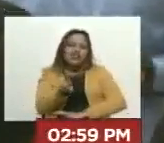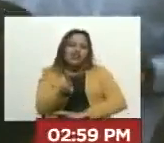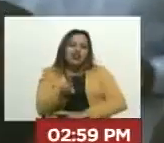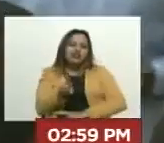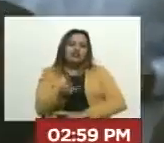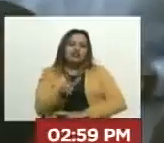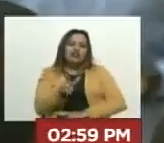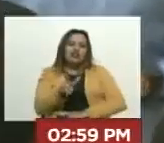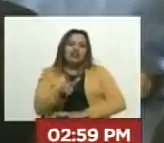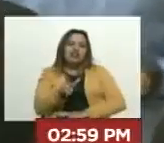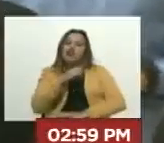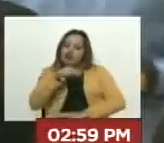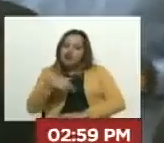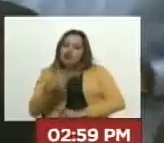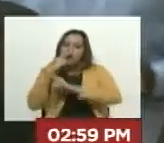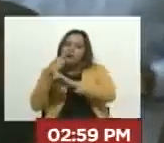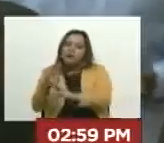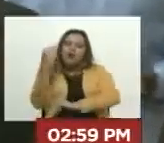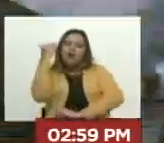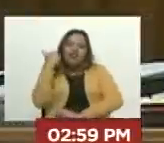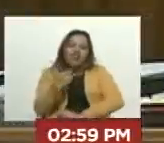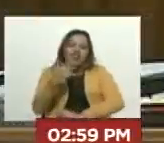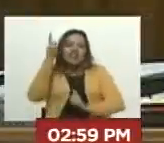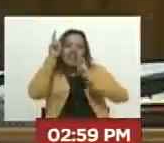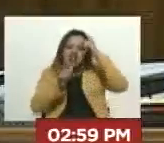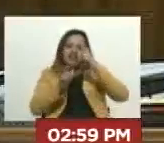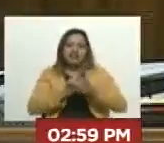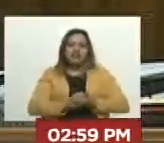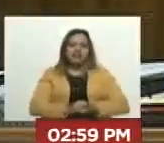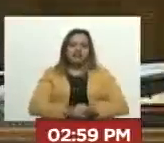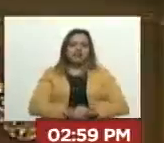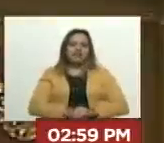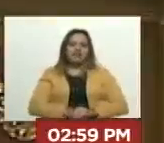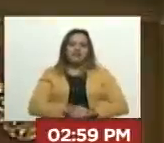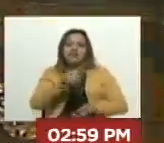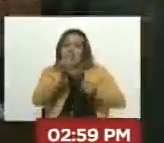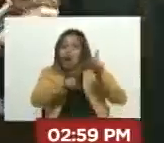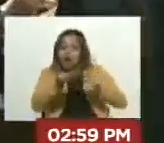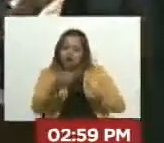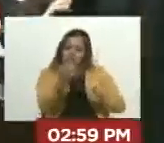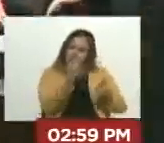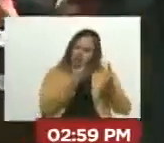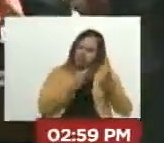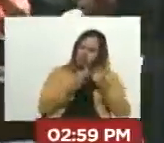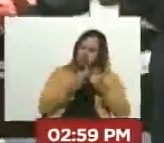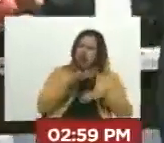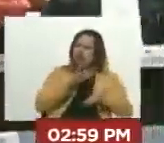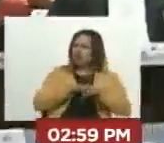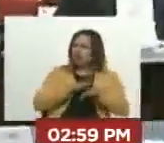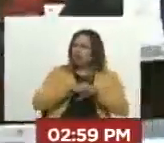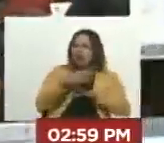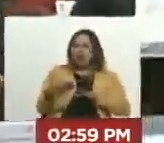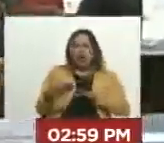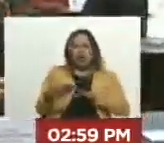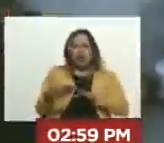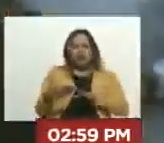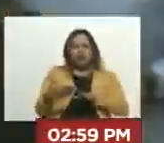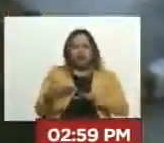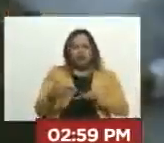fallamos a Chávez. Y ustedes preguntarán, algunos se preguntarán, ¿por qué si esta